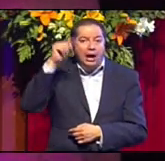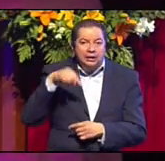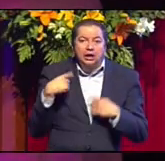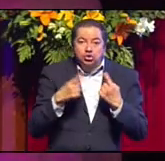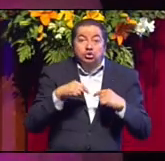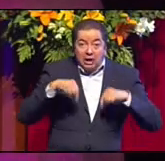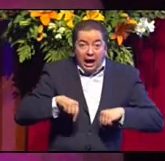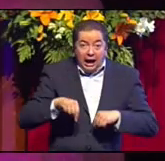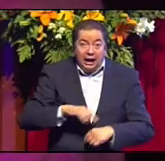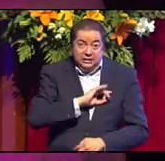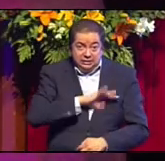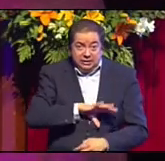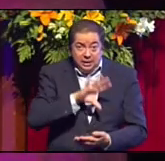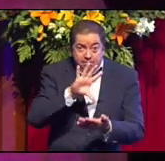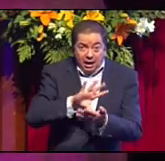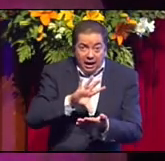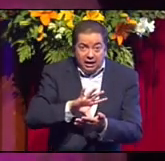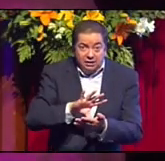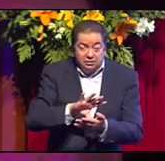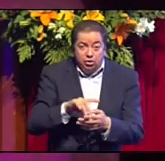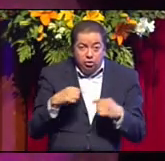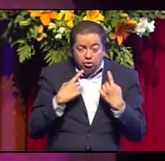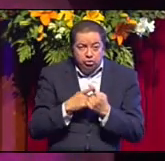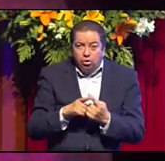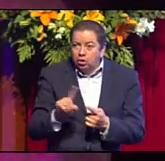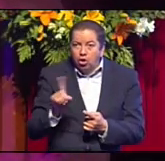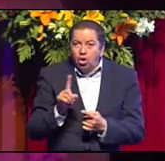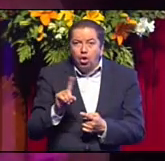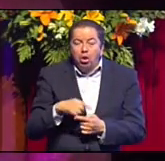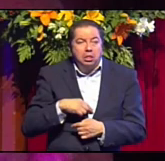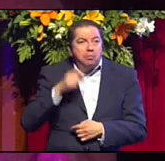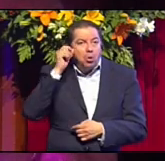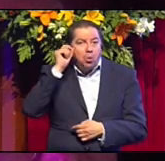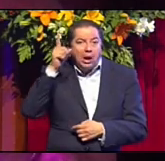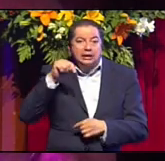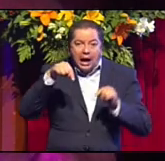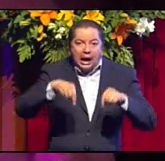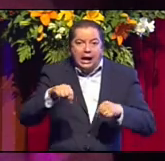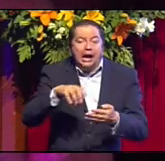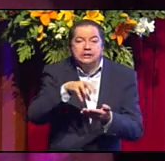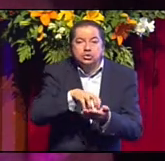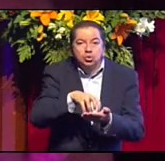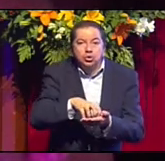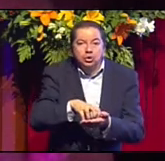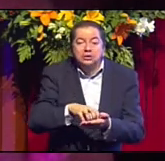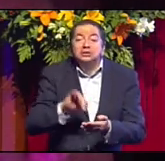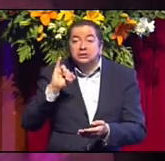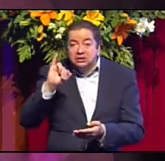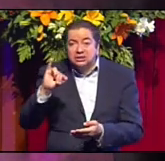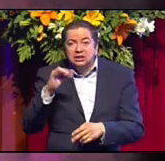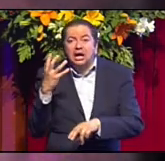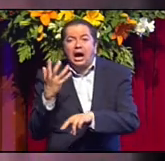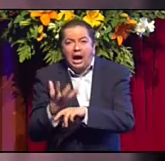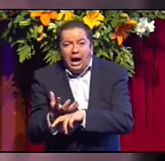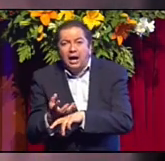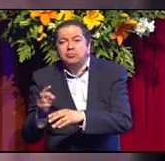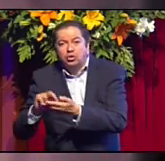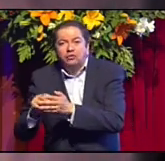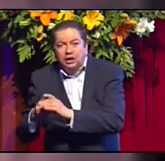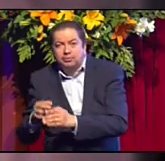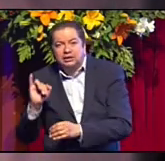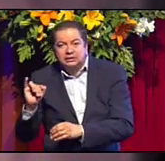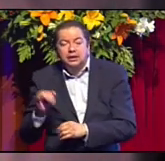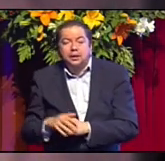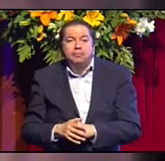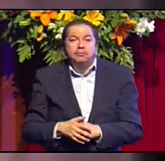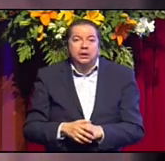que estamos viviendo, para bien y para mal, y no nos damos cuenta de la ciudad que tenemos. Yo sé que ocurren cosas, ya vamos a hablar de seguridad, pero